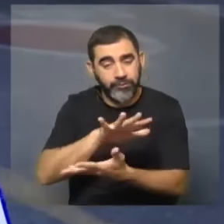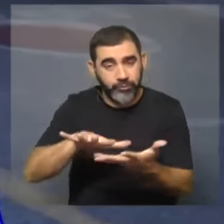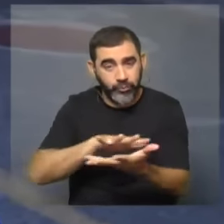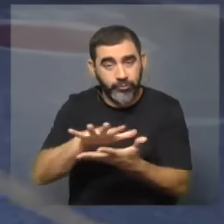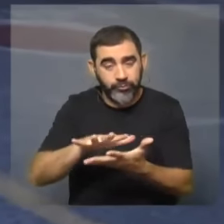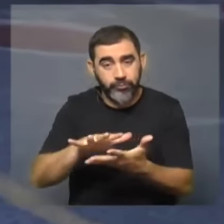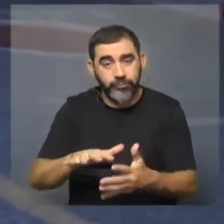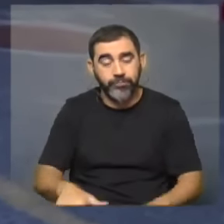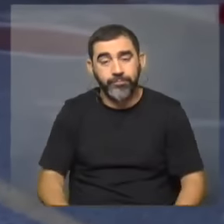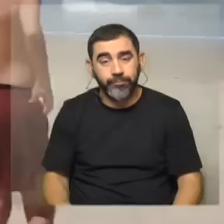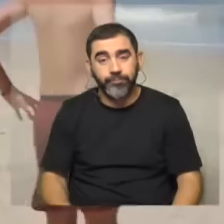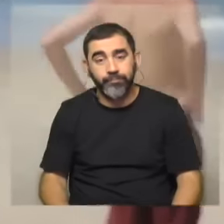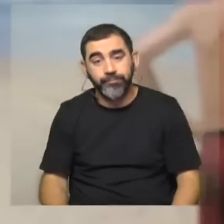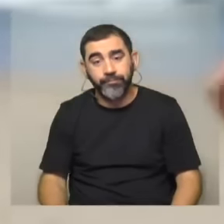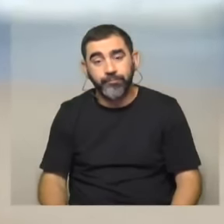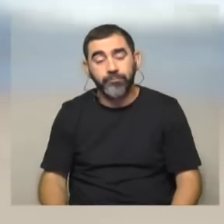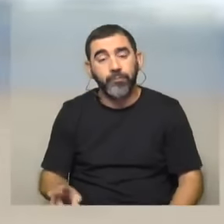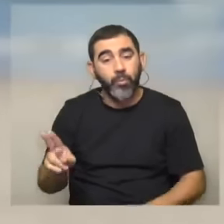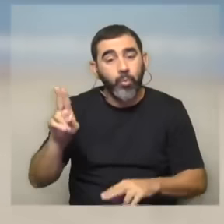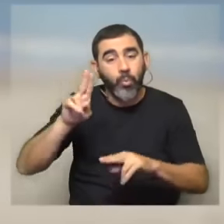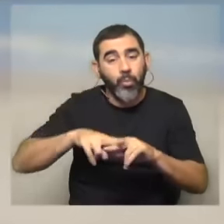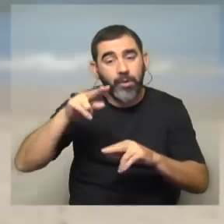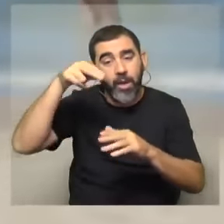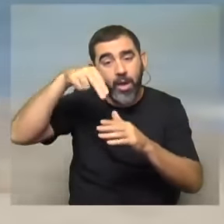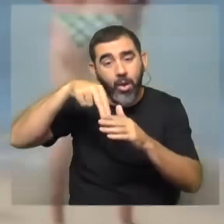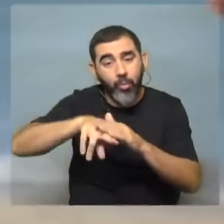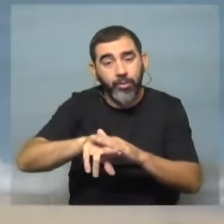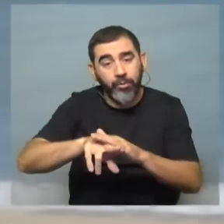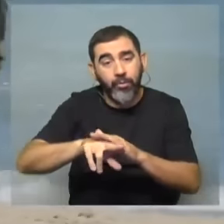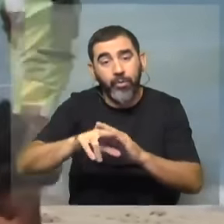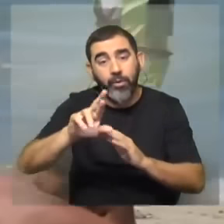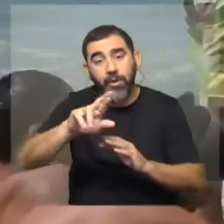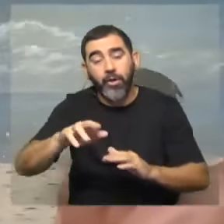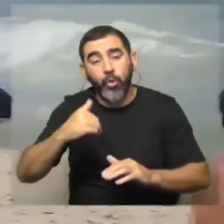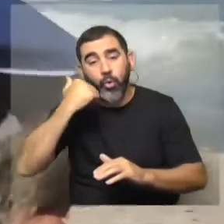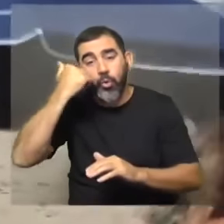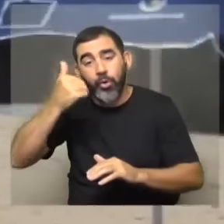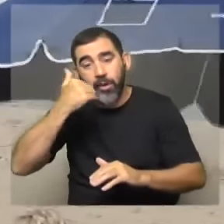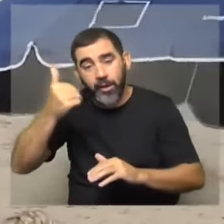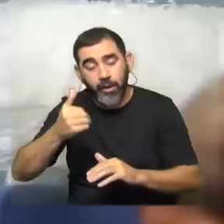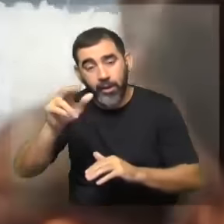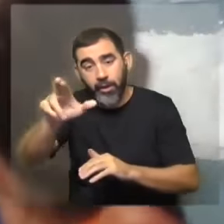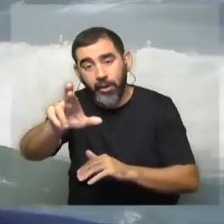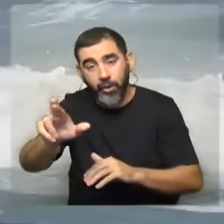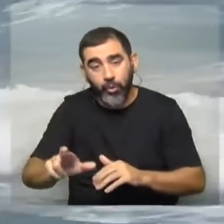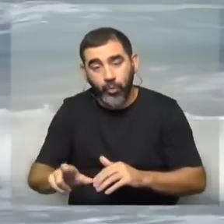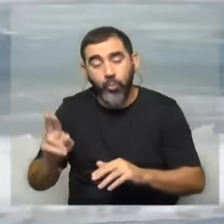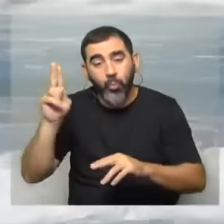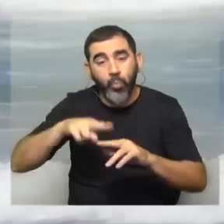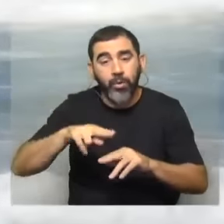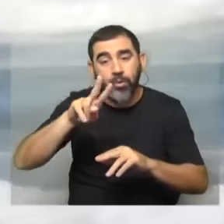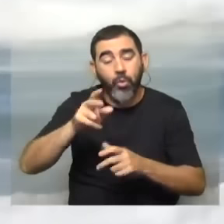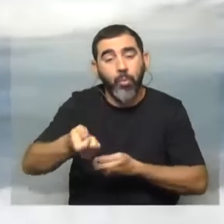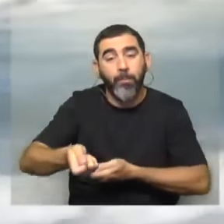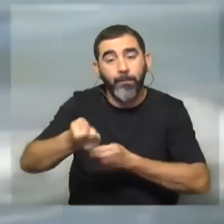brindar estas lamentables noticias no las muertes por agami tuvieron lugar en FR Vento sobre el río negro donde perdieron la vida dos